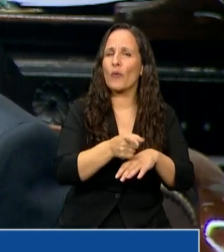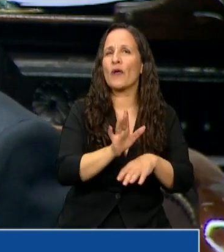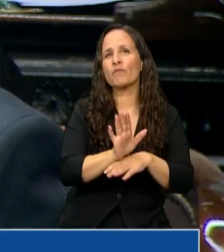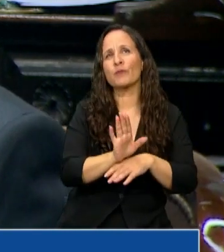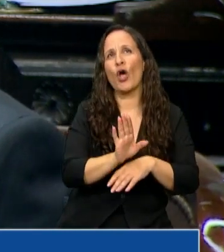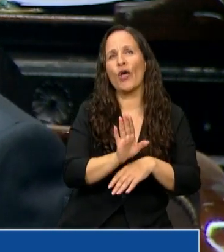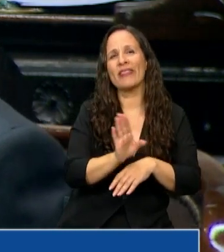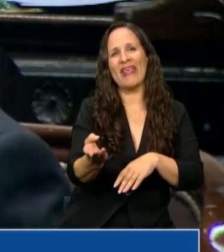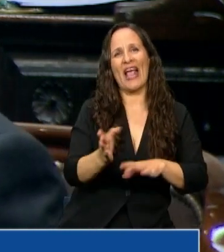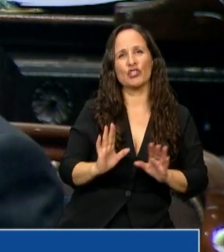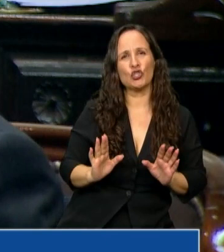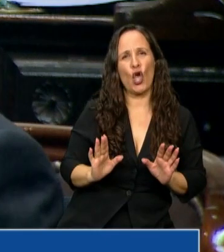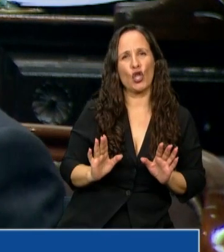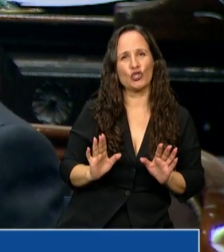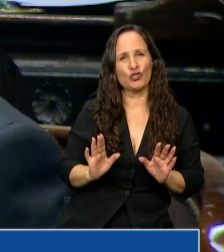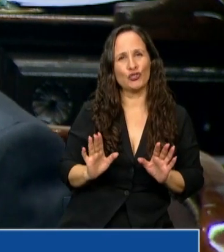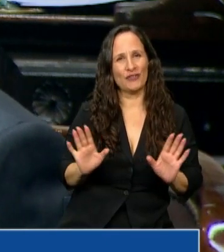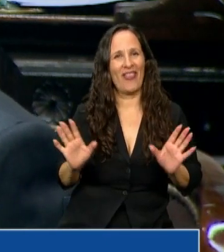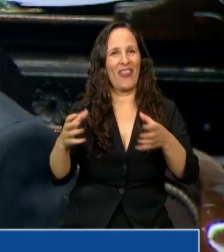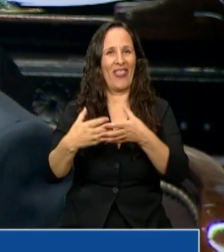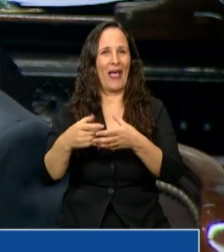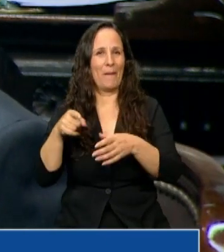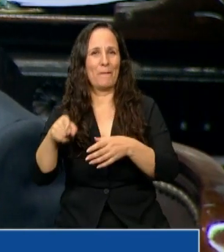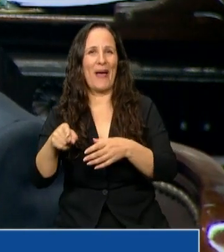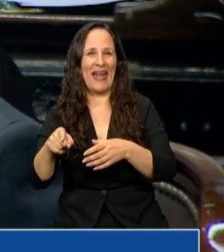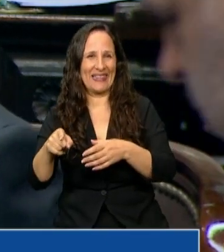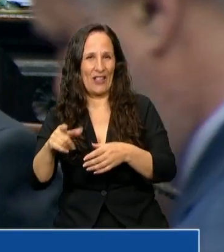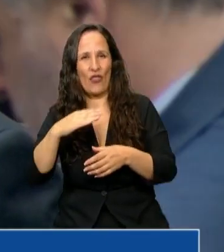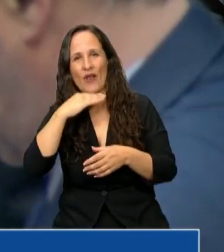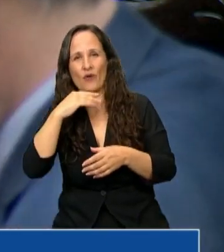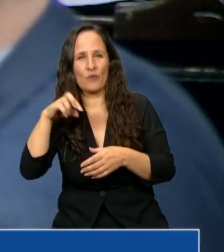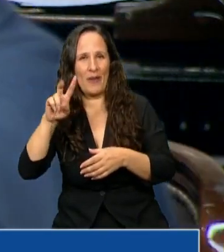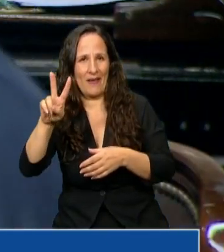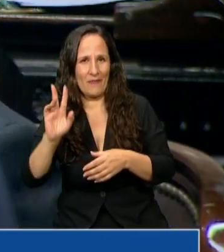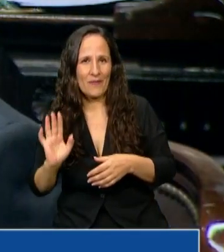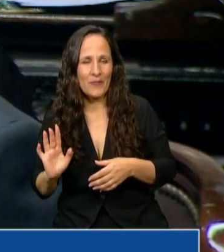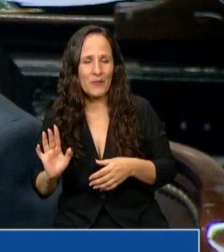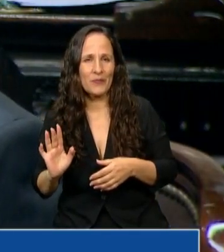a los principios liminares del justicialismo. Empleo digno,